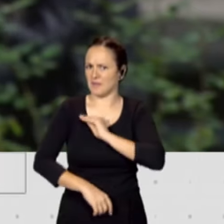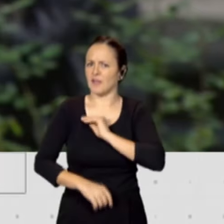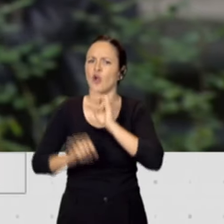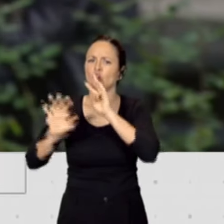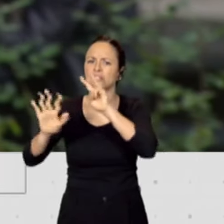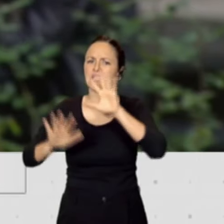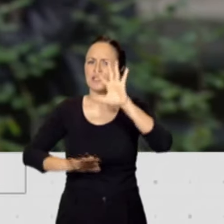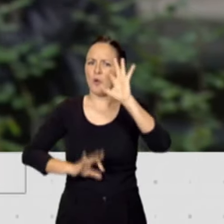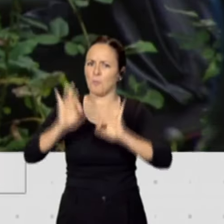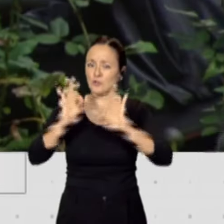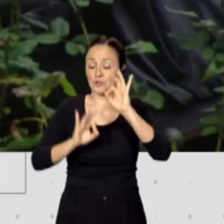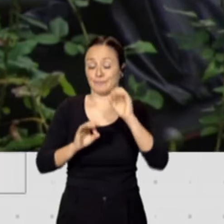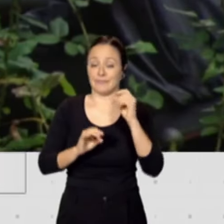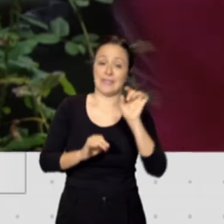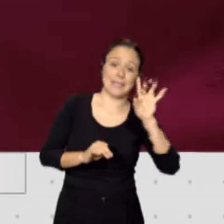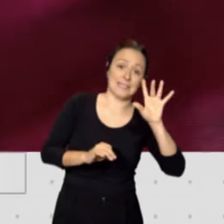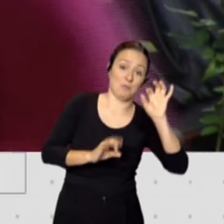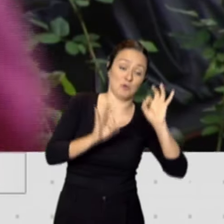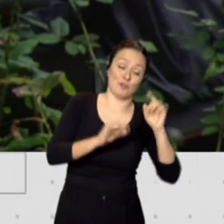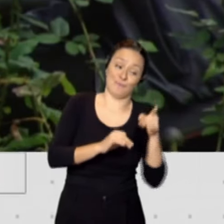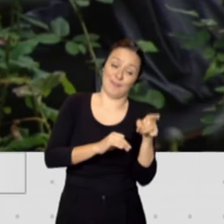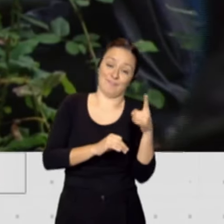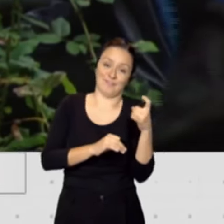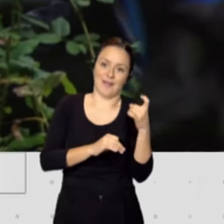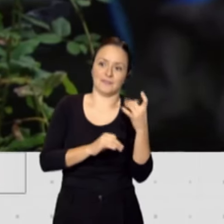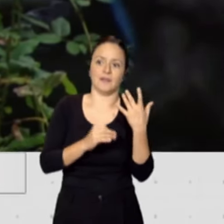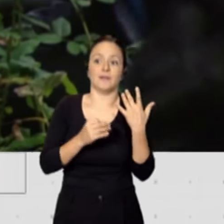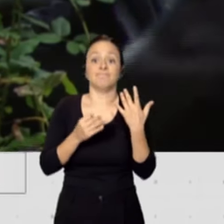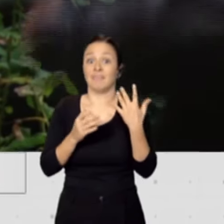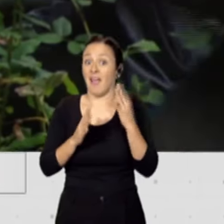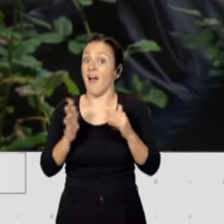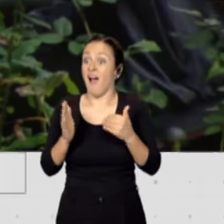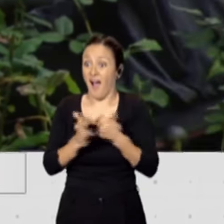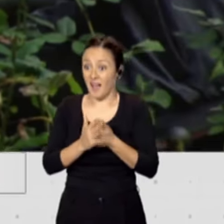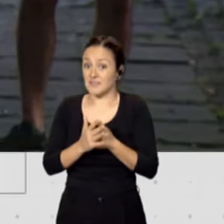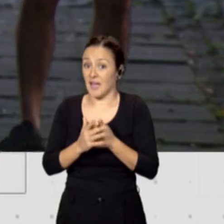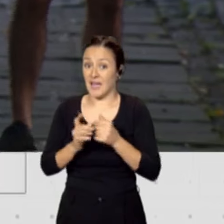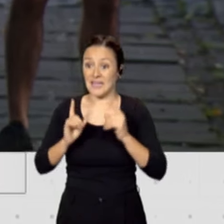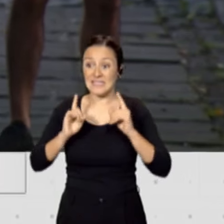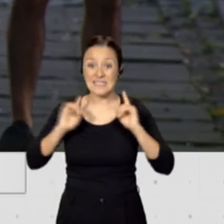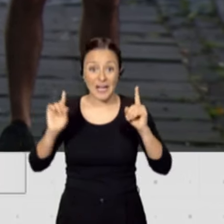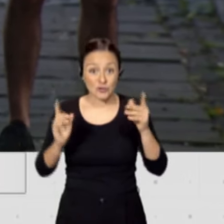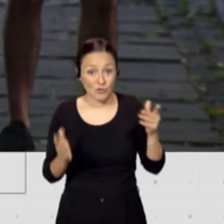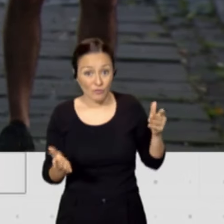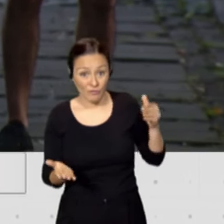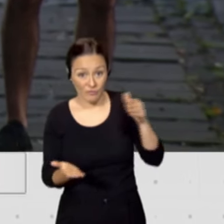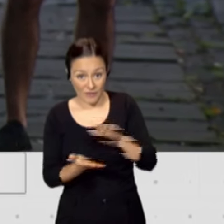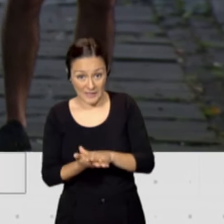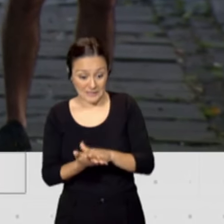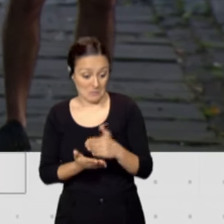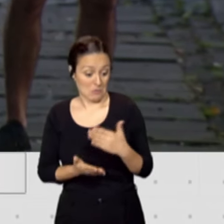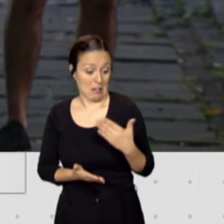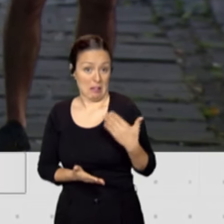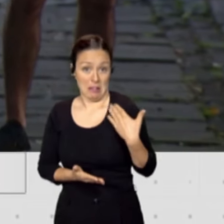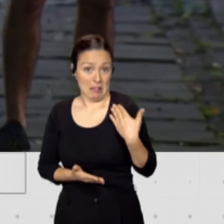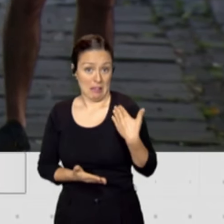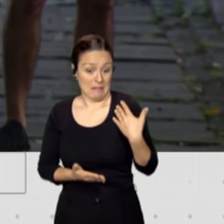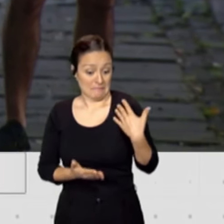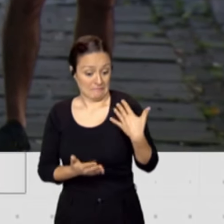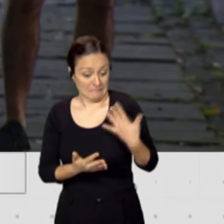nos falta un 15% y de hecho desafortunadamente eh el único caso de fallecimiento reciente en estos